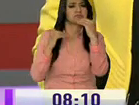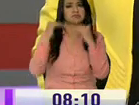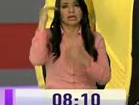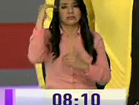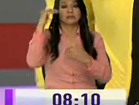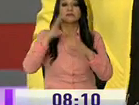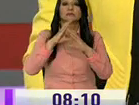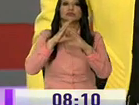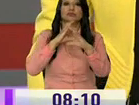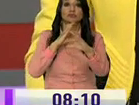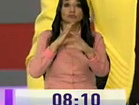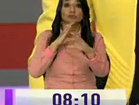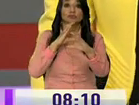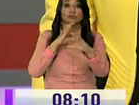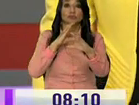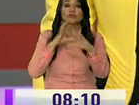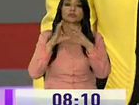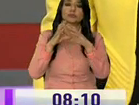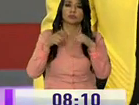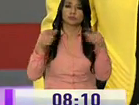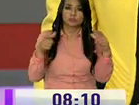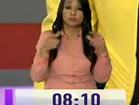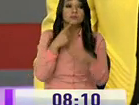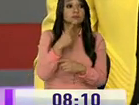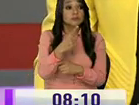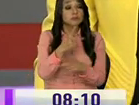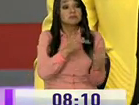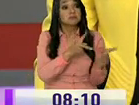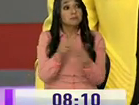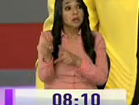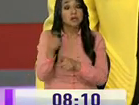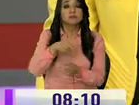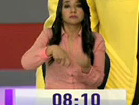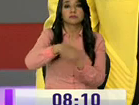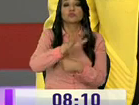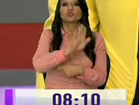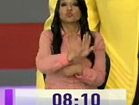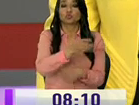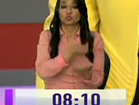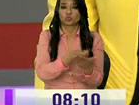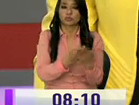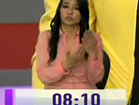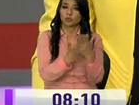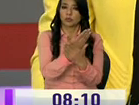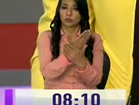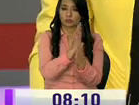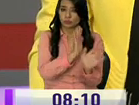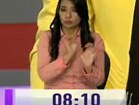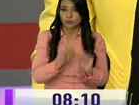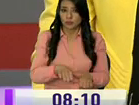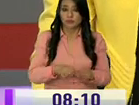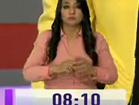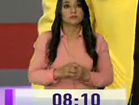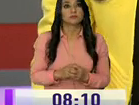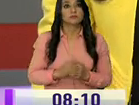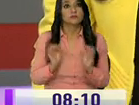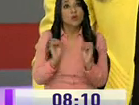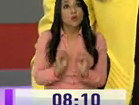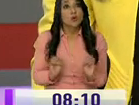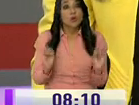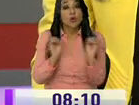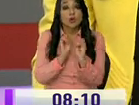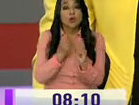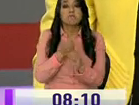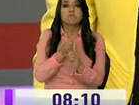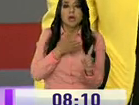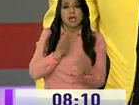los del transporte, ya que analizan la subvención a un plan de renovación de la flota vehicular, entre otros asuntos que no afecte